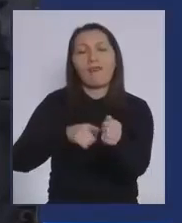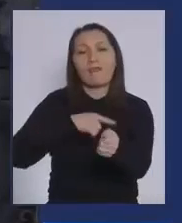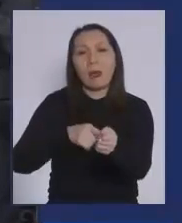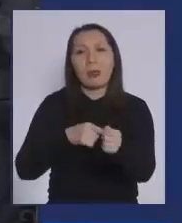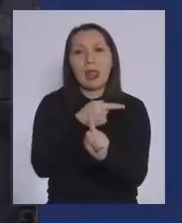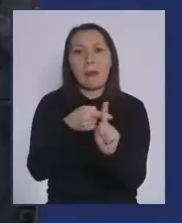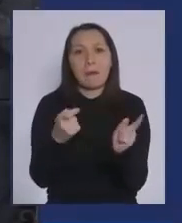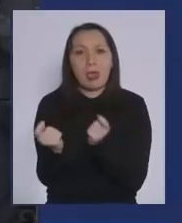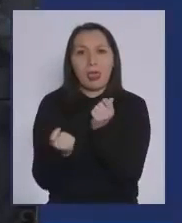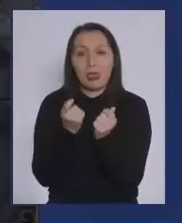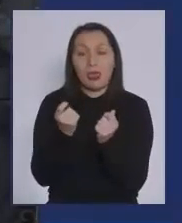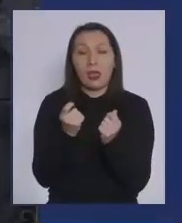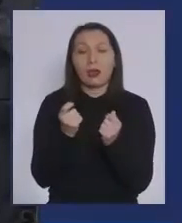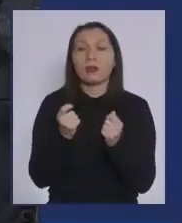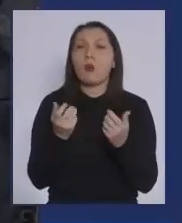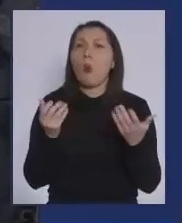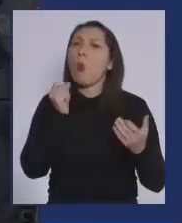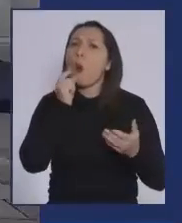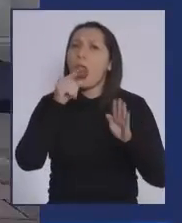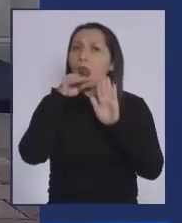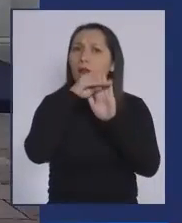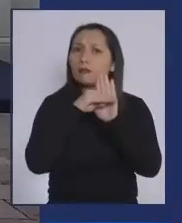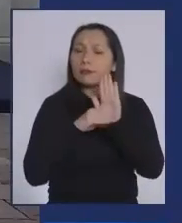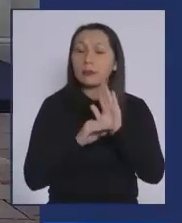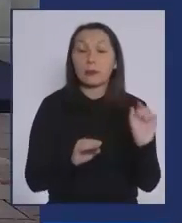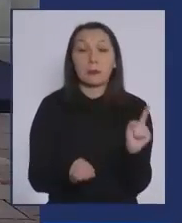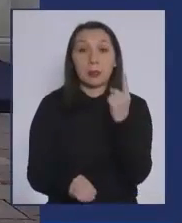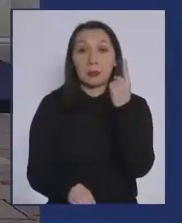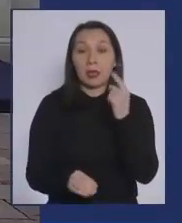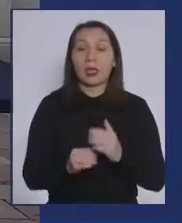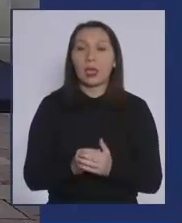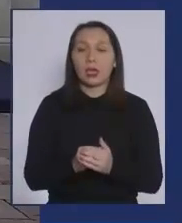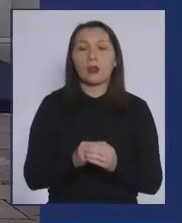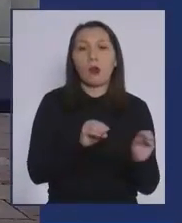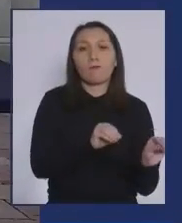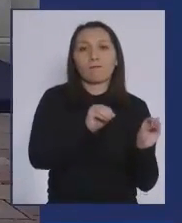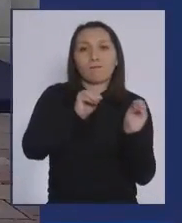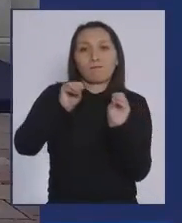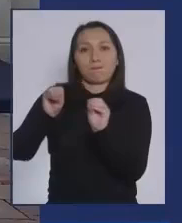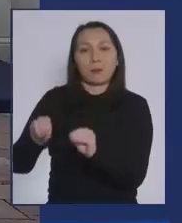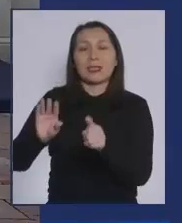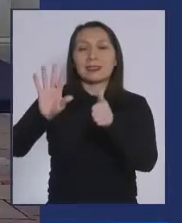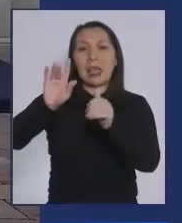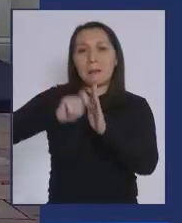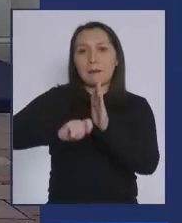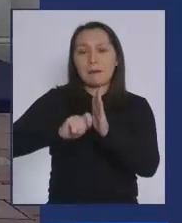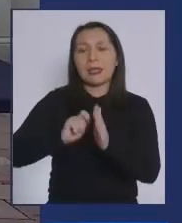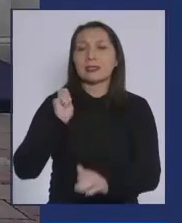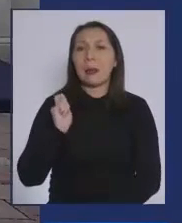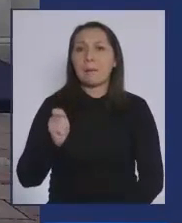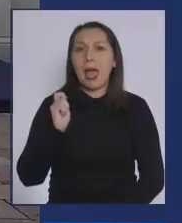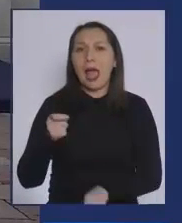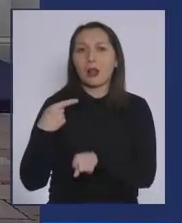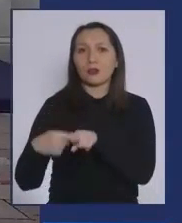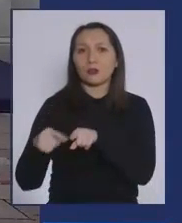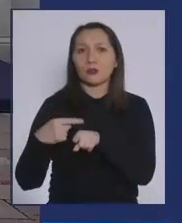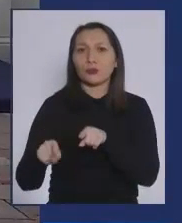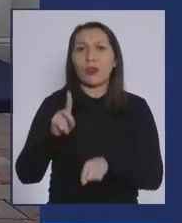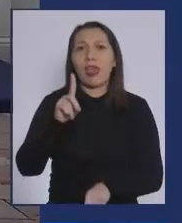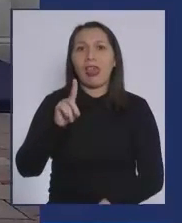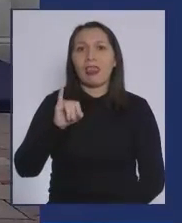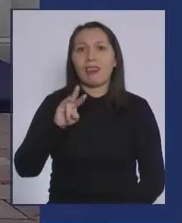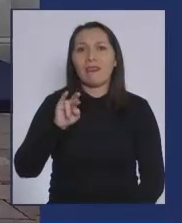clase media con las siguientes medidas primero la postergación de seis meses en el pago de los